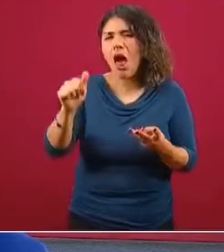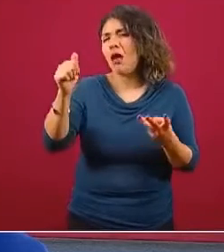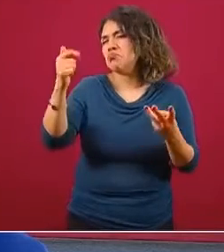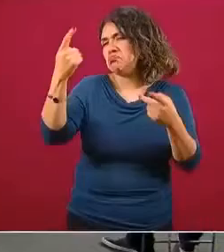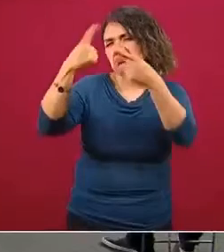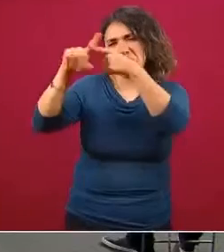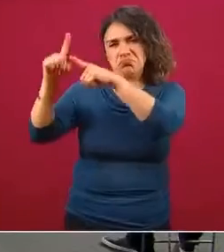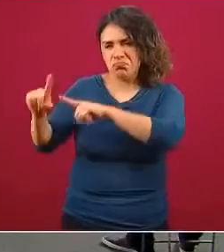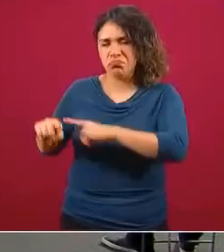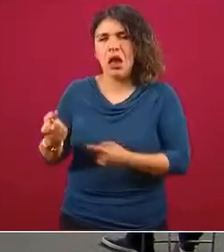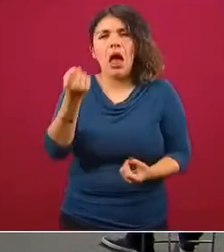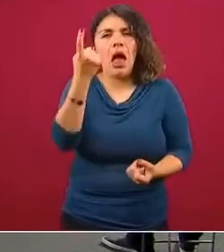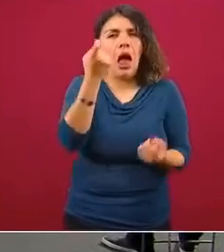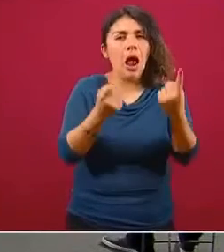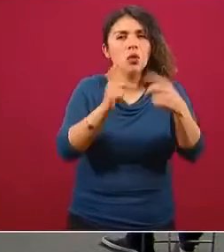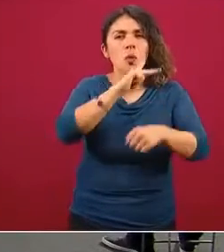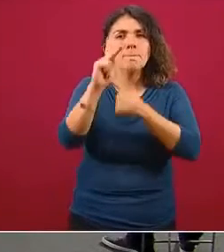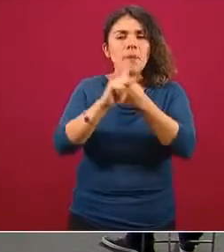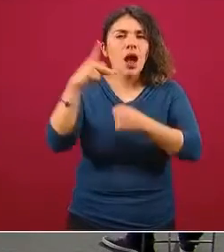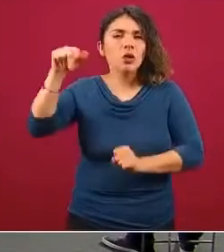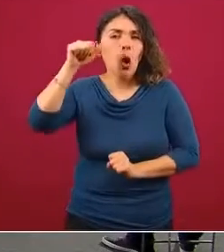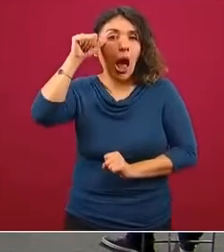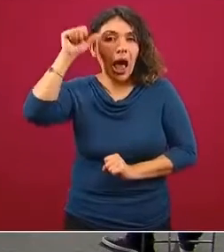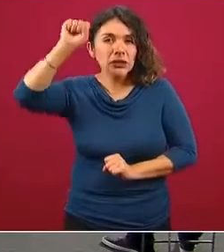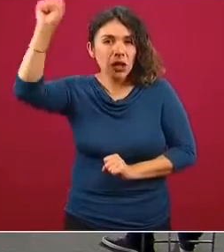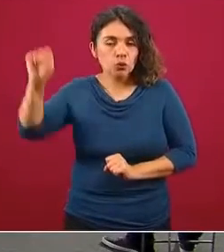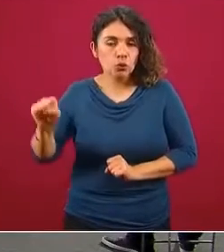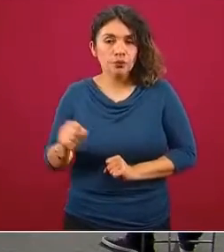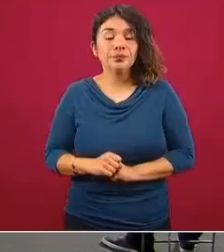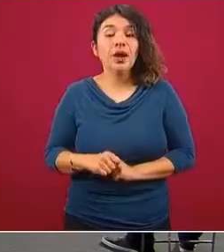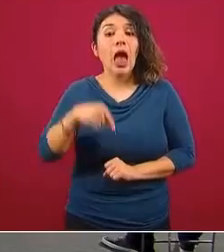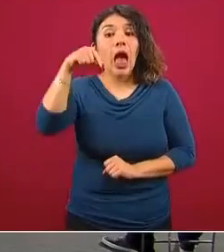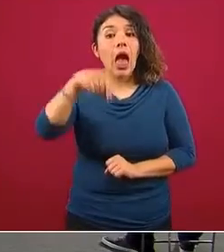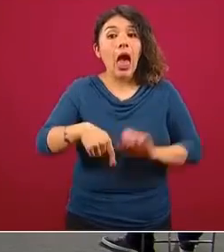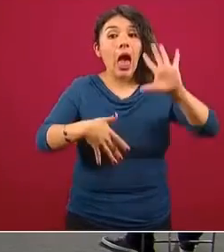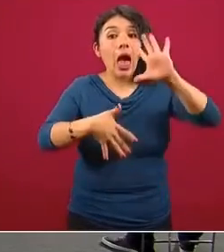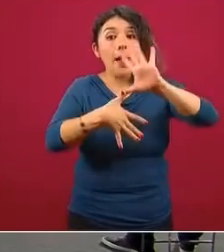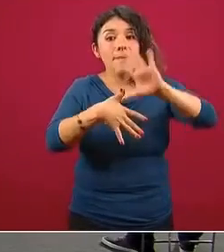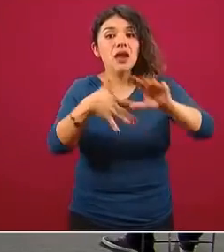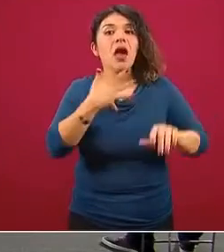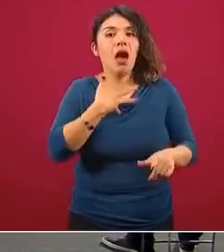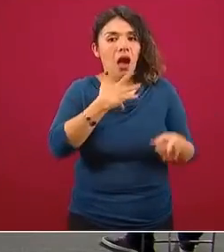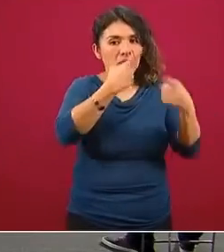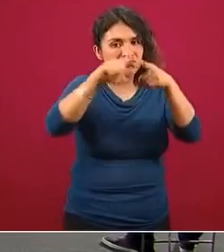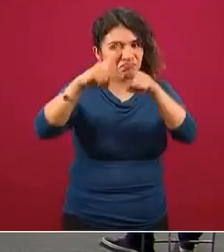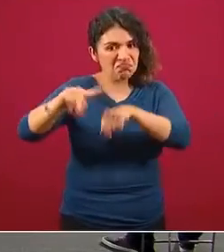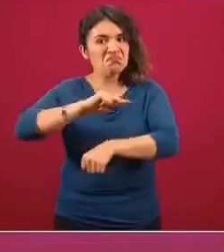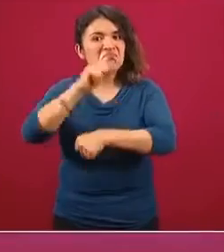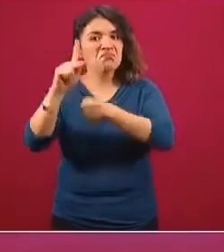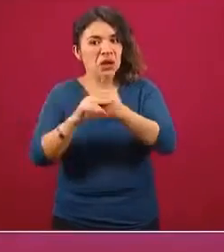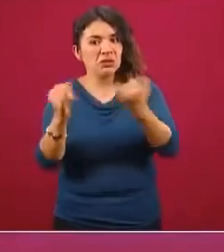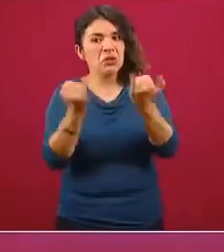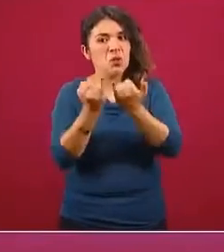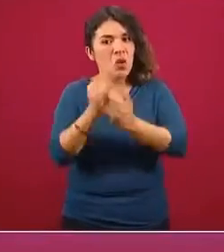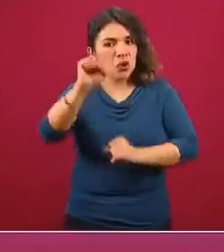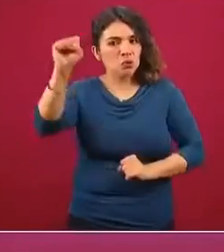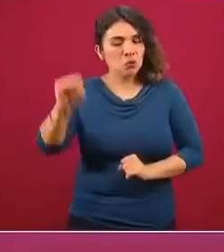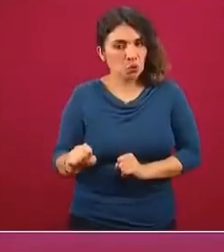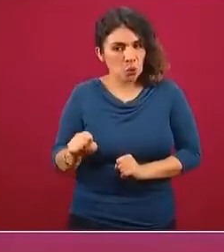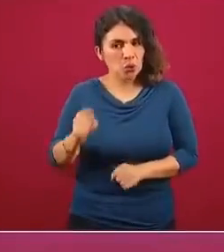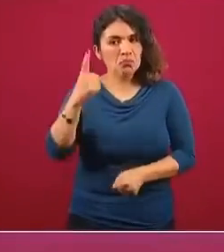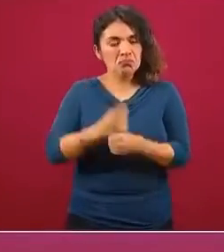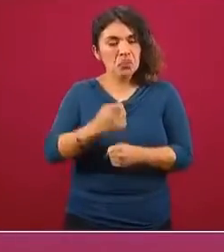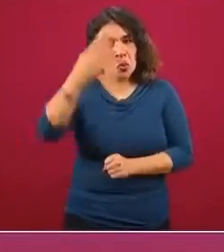etcétera, algunos países del sureste asiático. En América tenemos varios países en el lado sur,